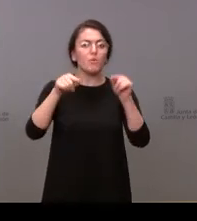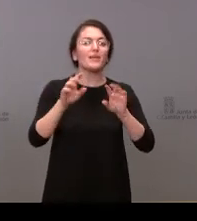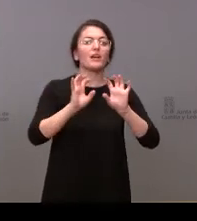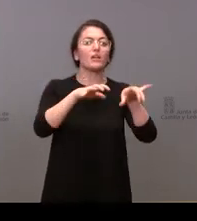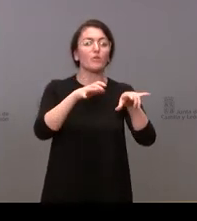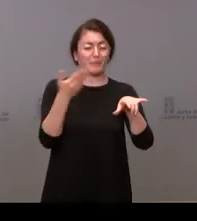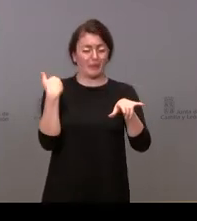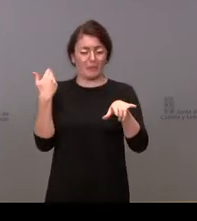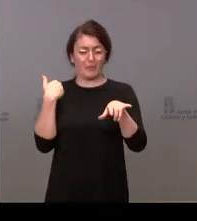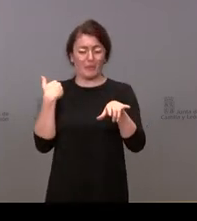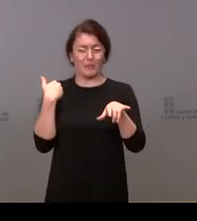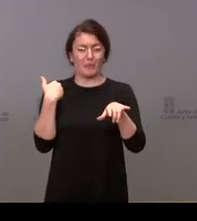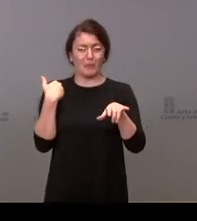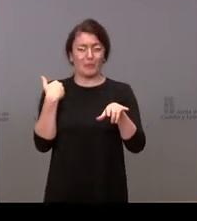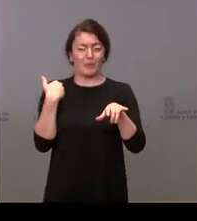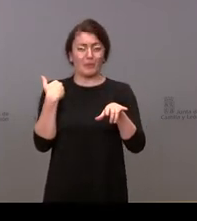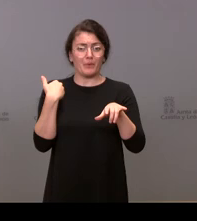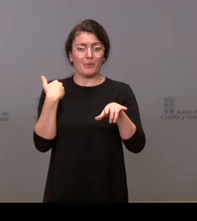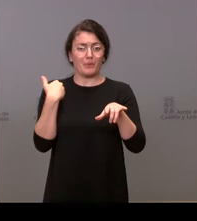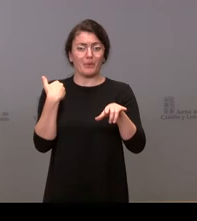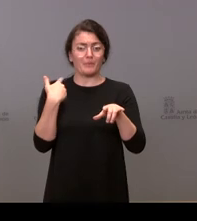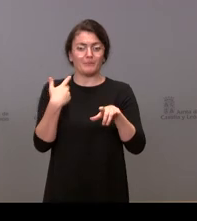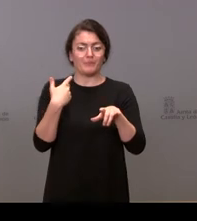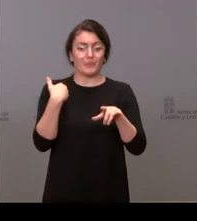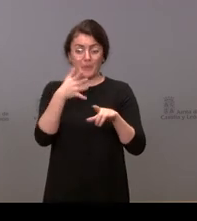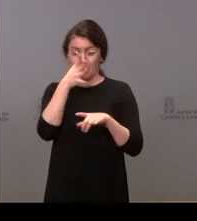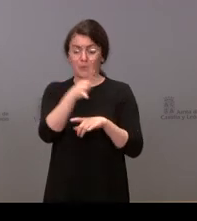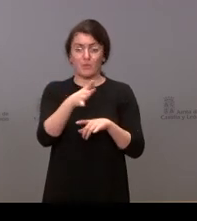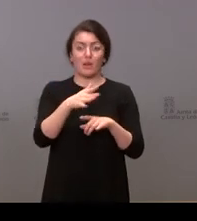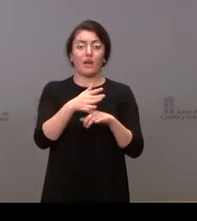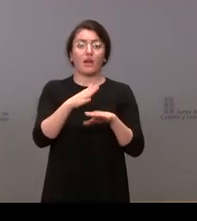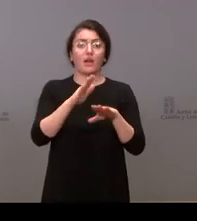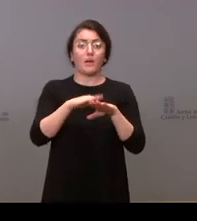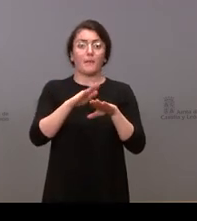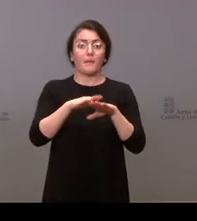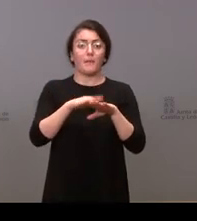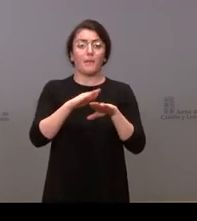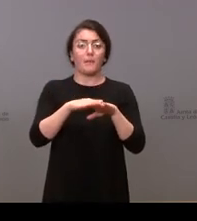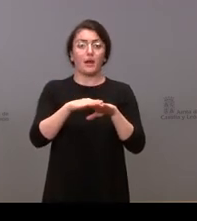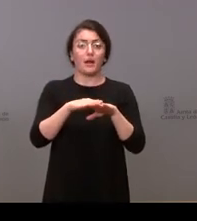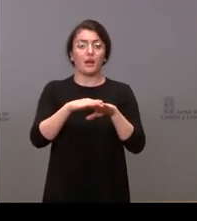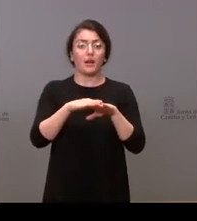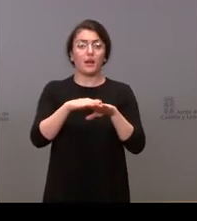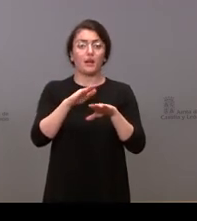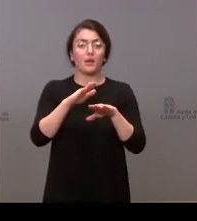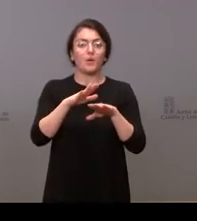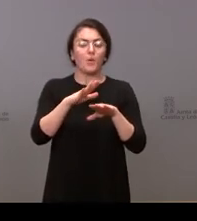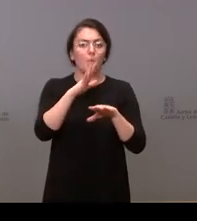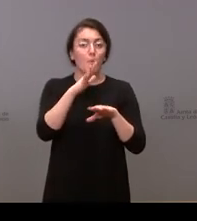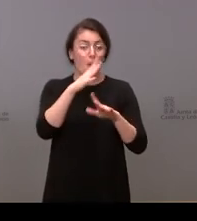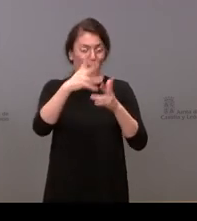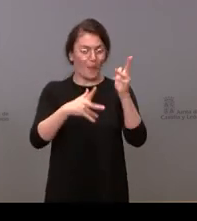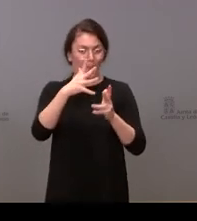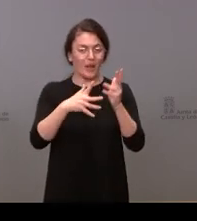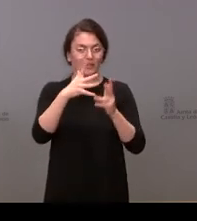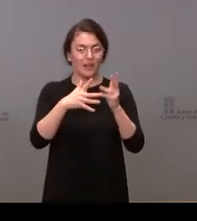una denuncia a la Fiscalía, al pedáneo de Librán, una localidad del Ayuntamiento de Toreno, por no entregar copia de las cuentas,